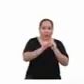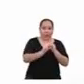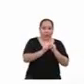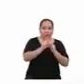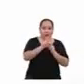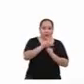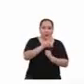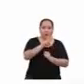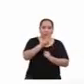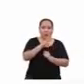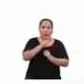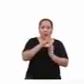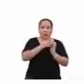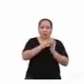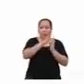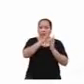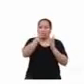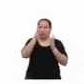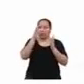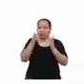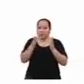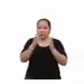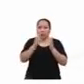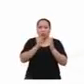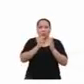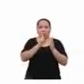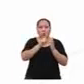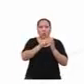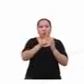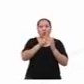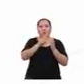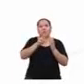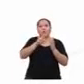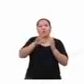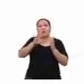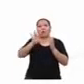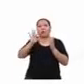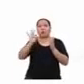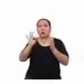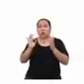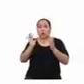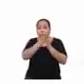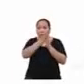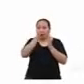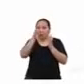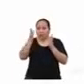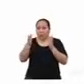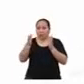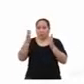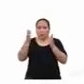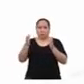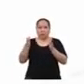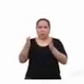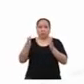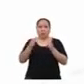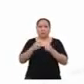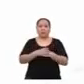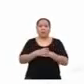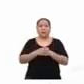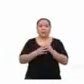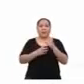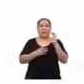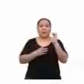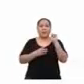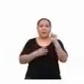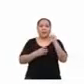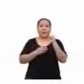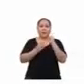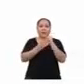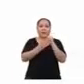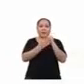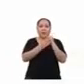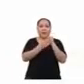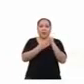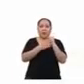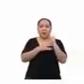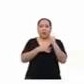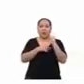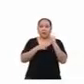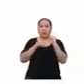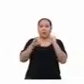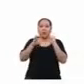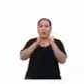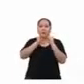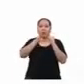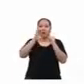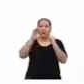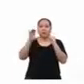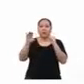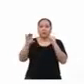32, siendo el intervalo para este valor cerrado. A este le agregamos o sumamos el